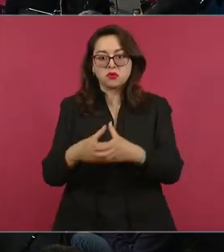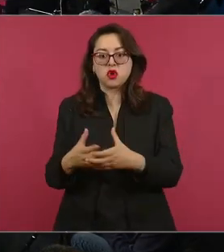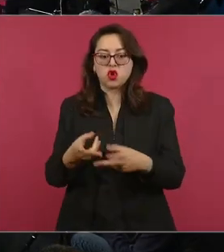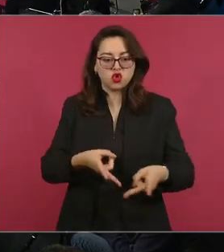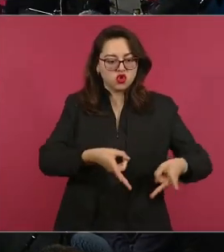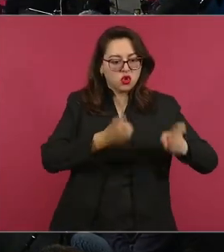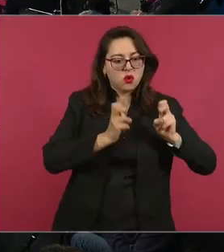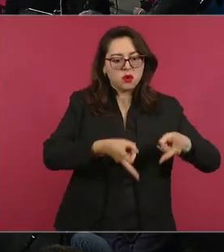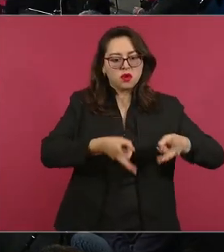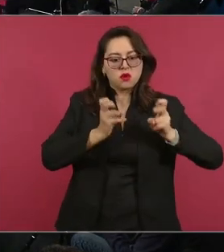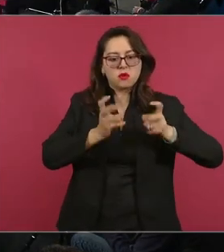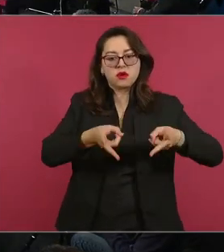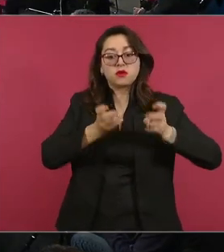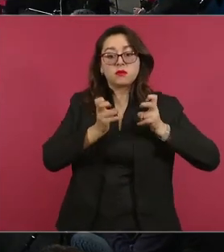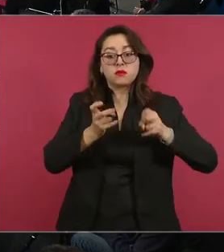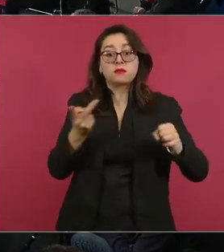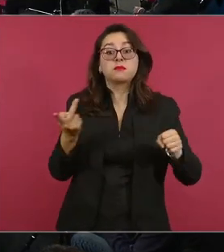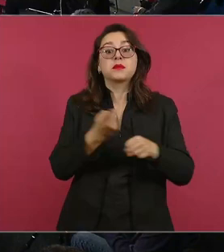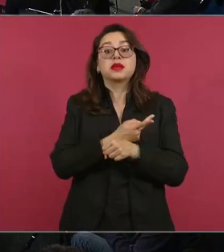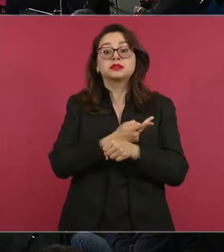tenían